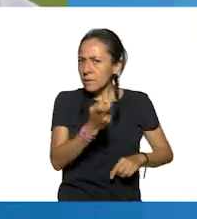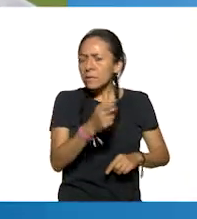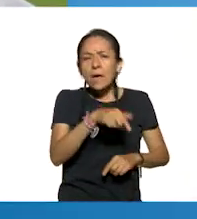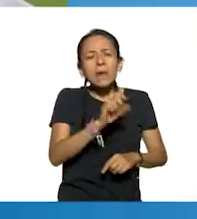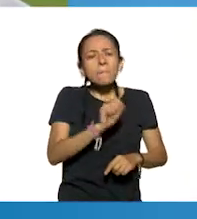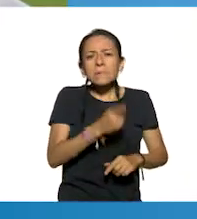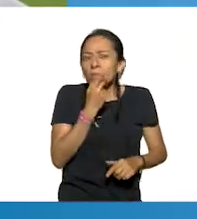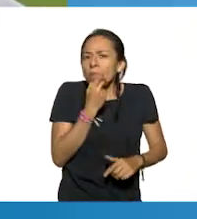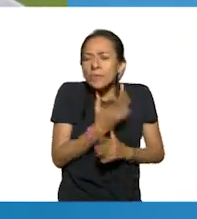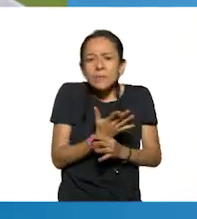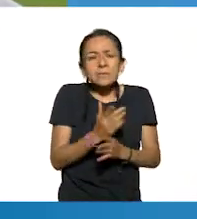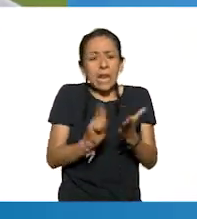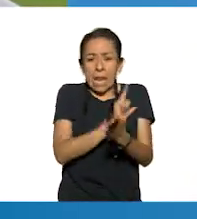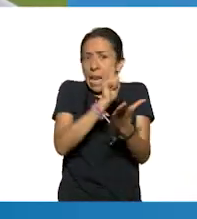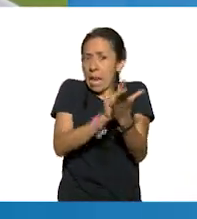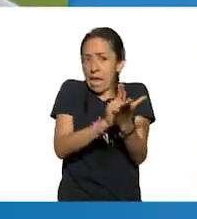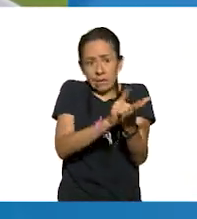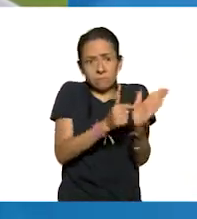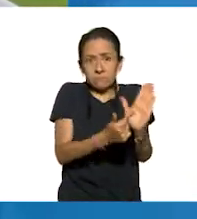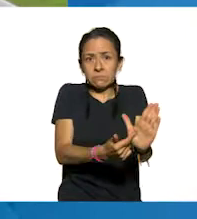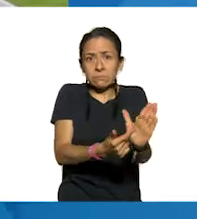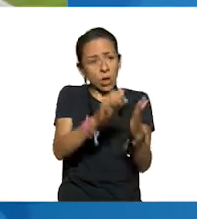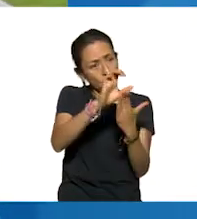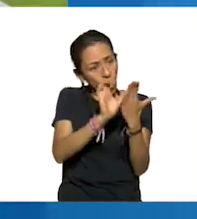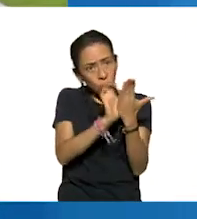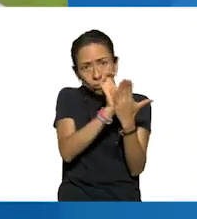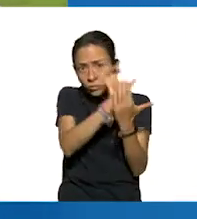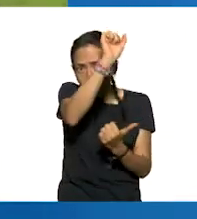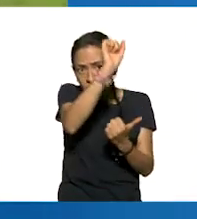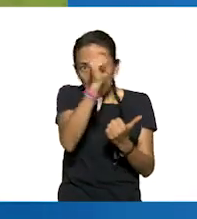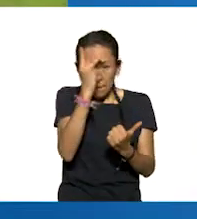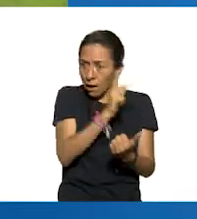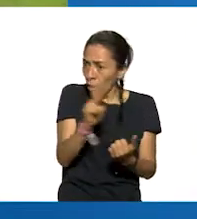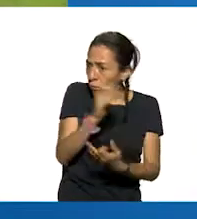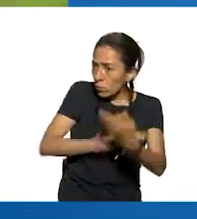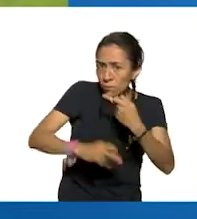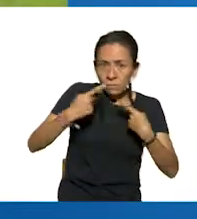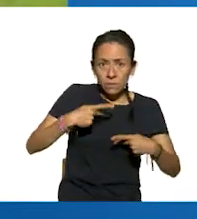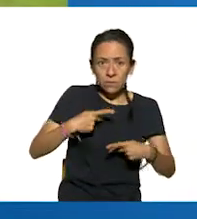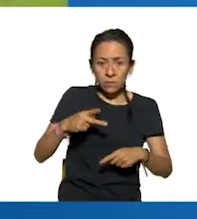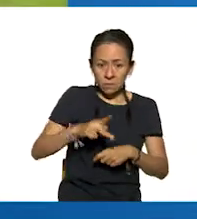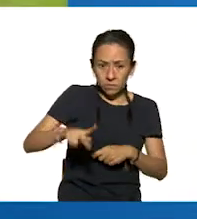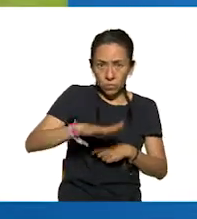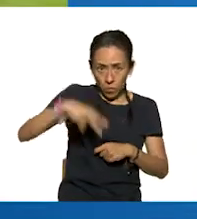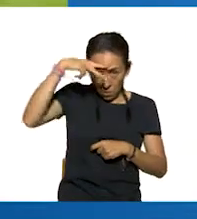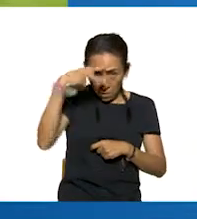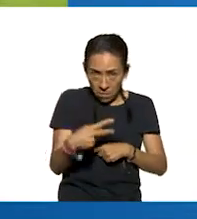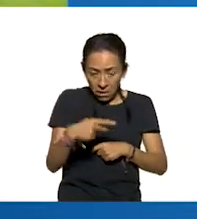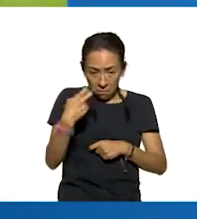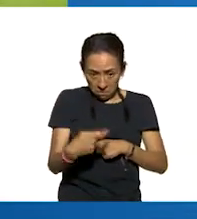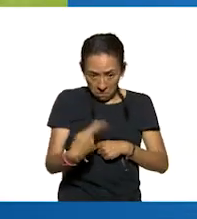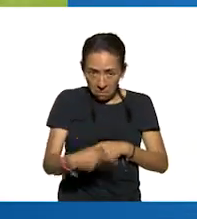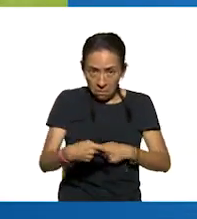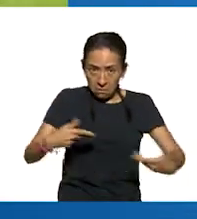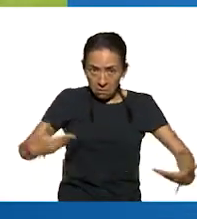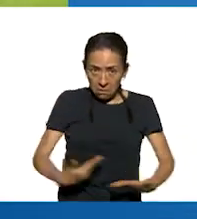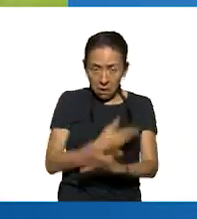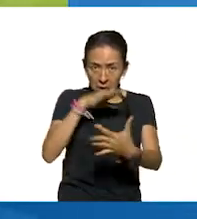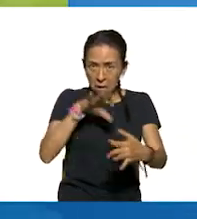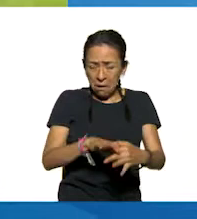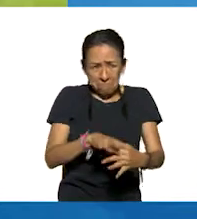la Constitución es igual para todos los mexicanos y dentro de eso están incluidos los